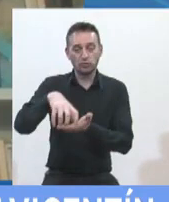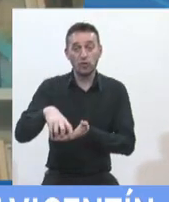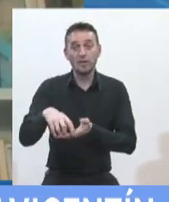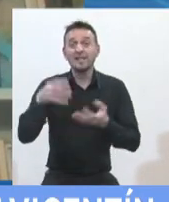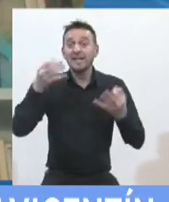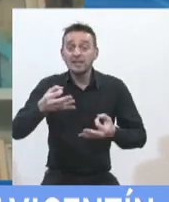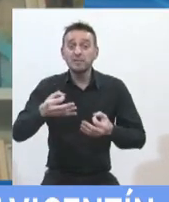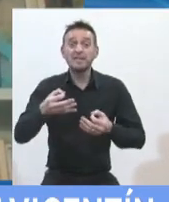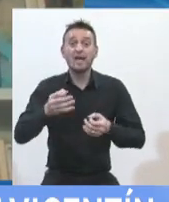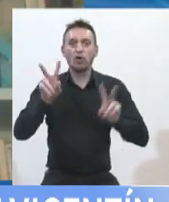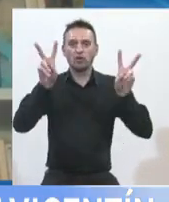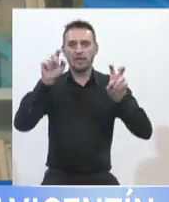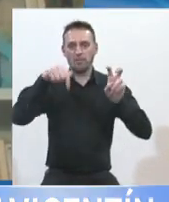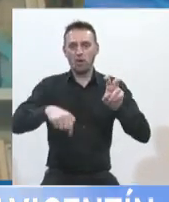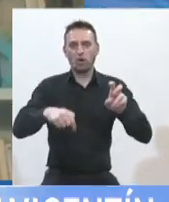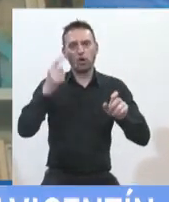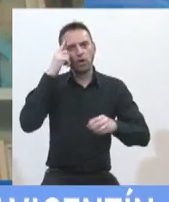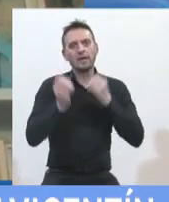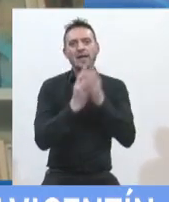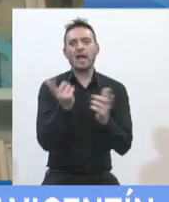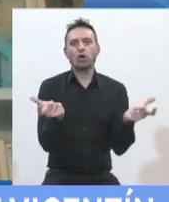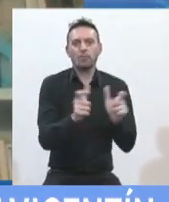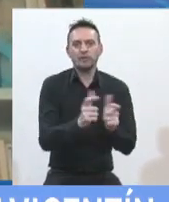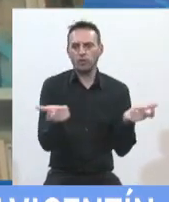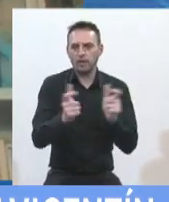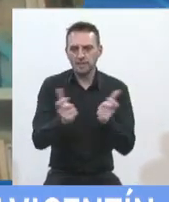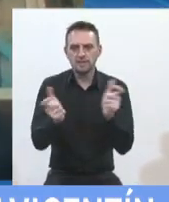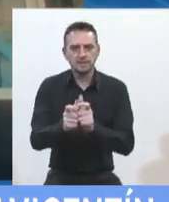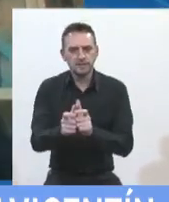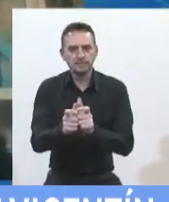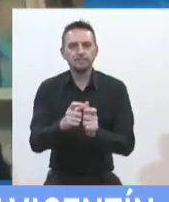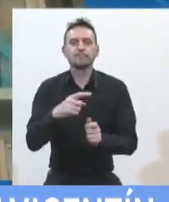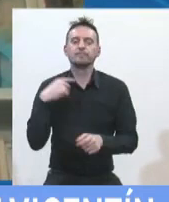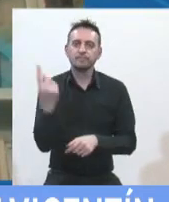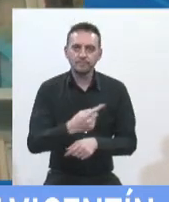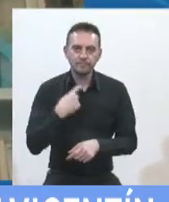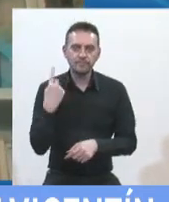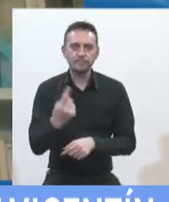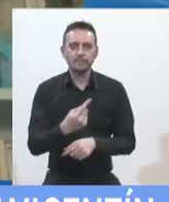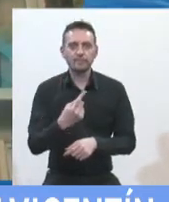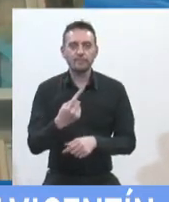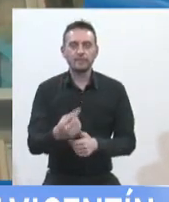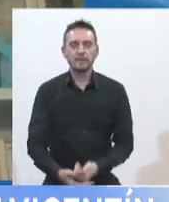particularmente con el caso que nos atañe con crear comisiones no y entonces están